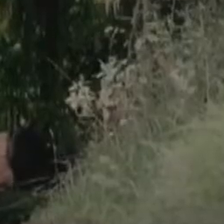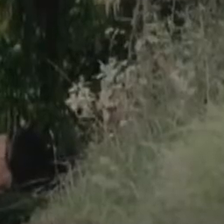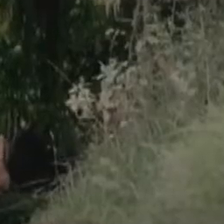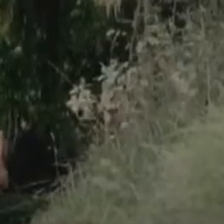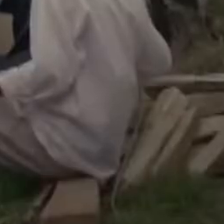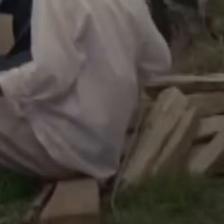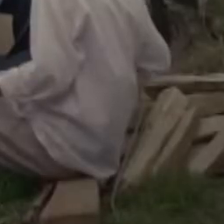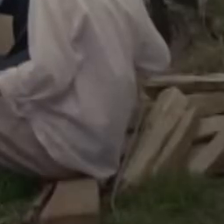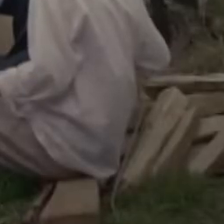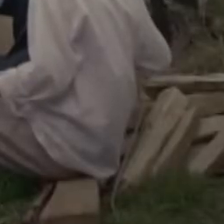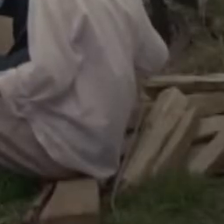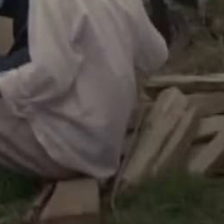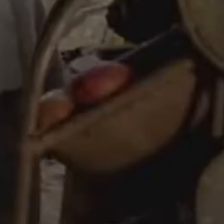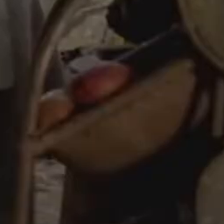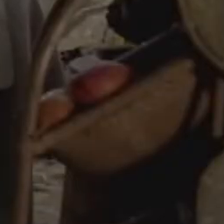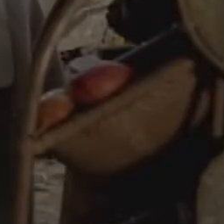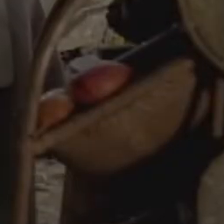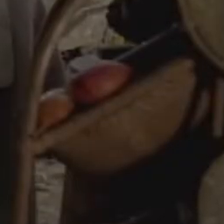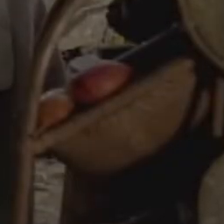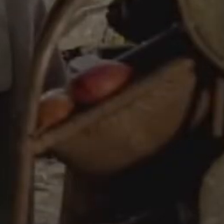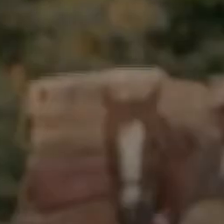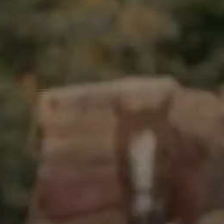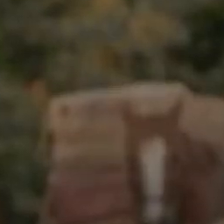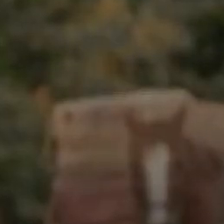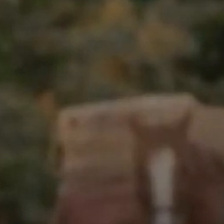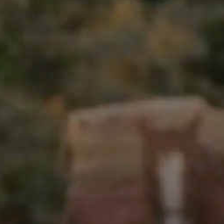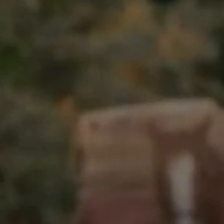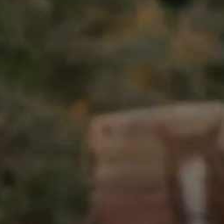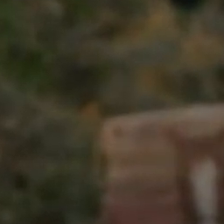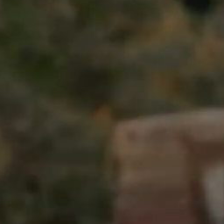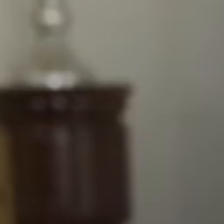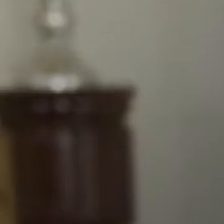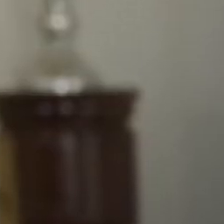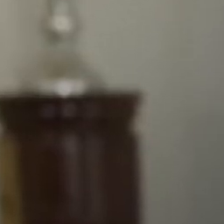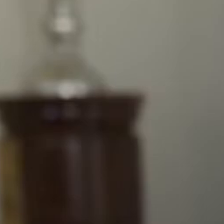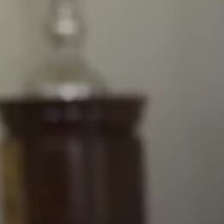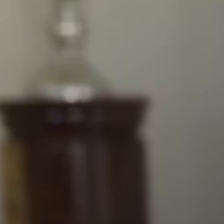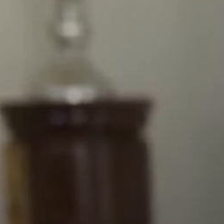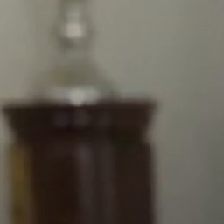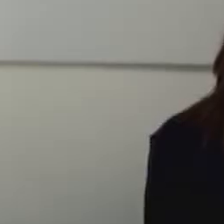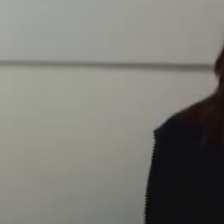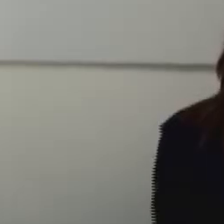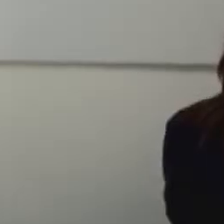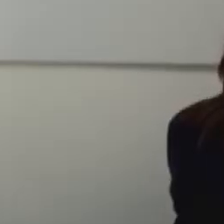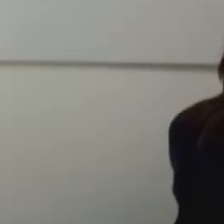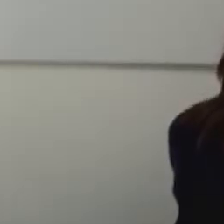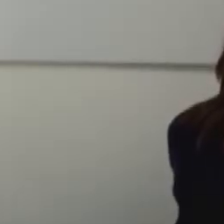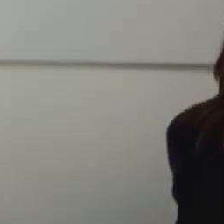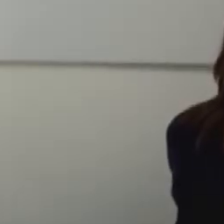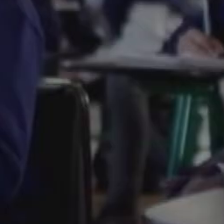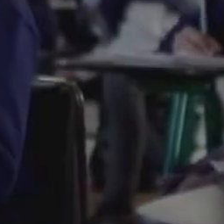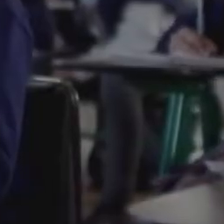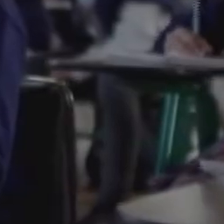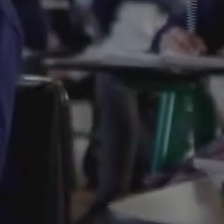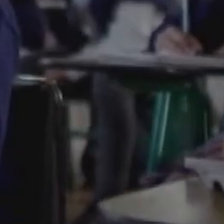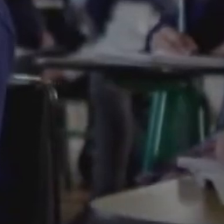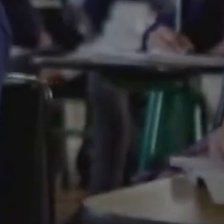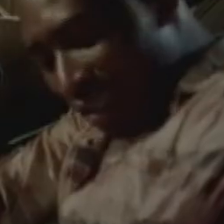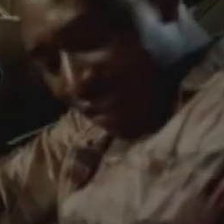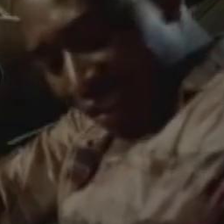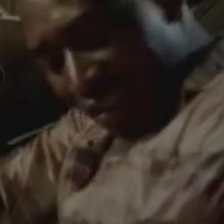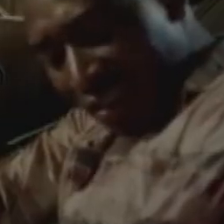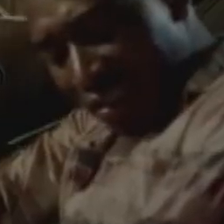La historia de dos mujeres colombianas de diferentes épocas, pero con varias similitudes en sus vidas.